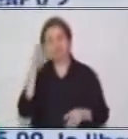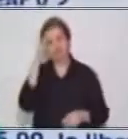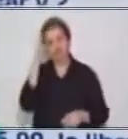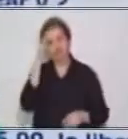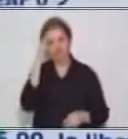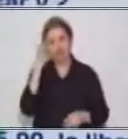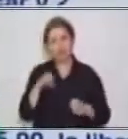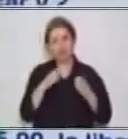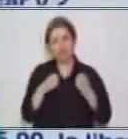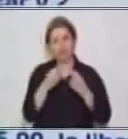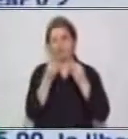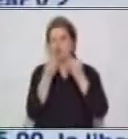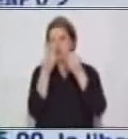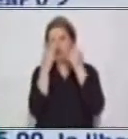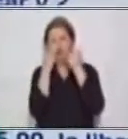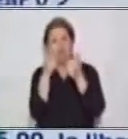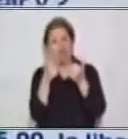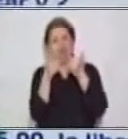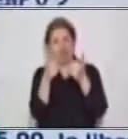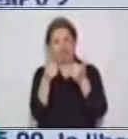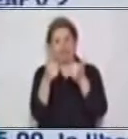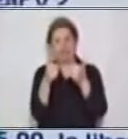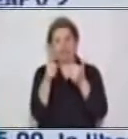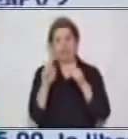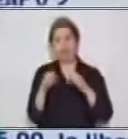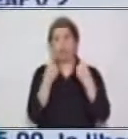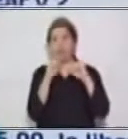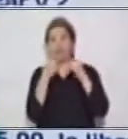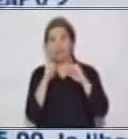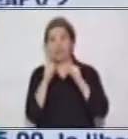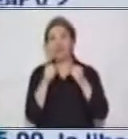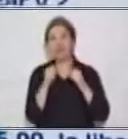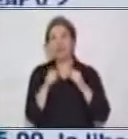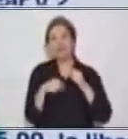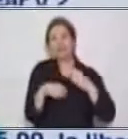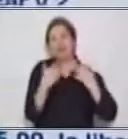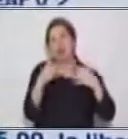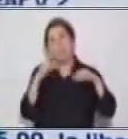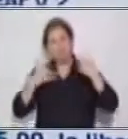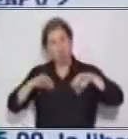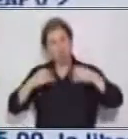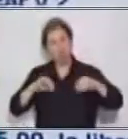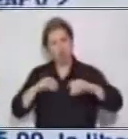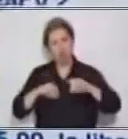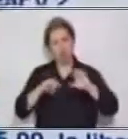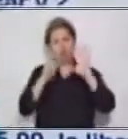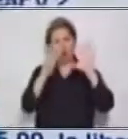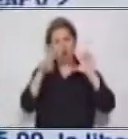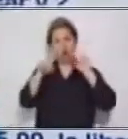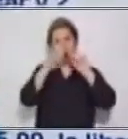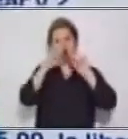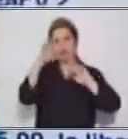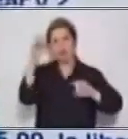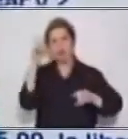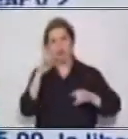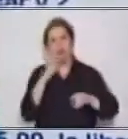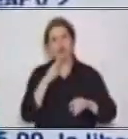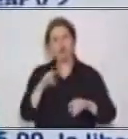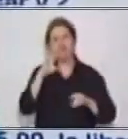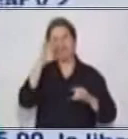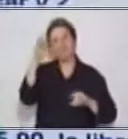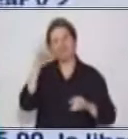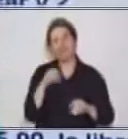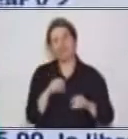Aquí. Muy bien. Vamos a revisar nuestra operación rápidamente. 8 por 0, 0. 8 por